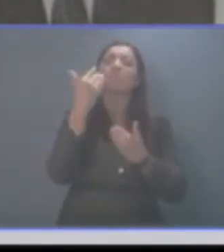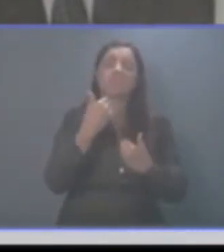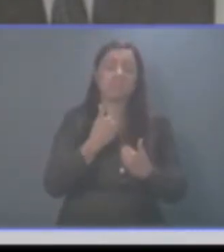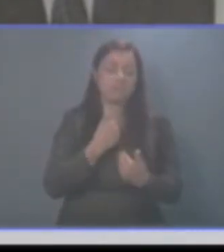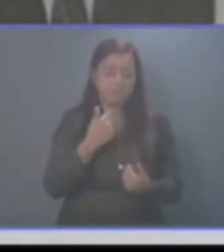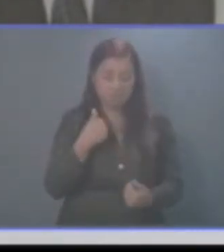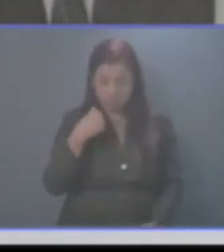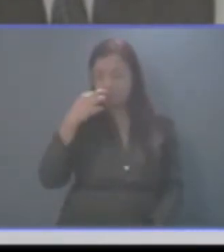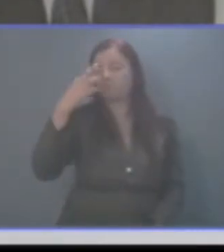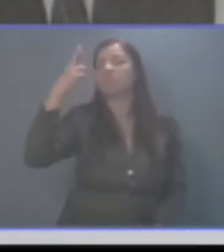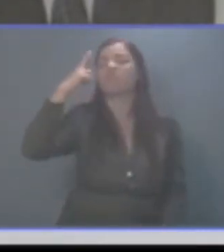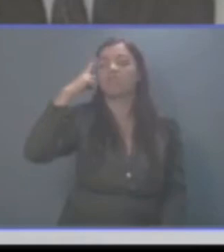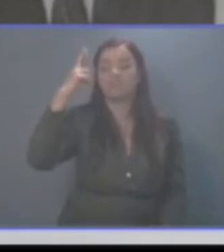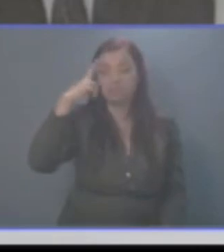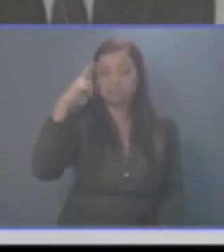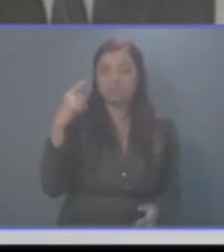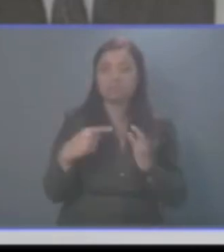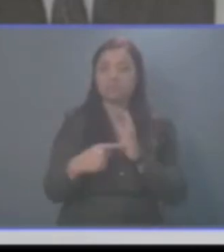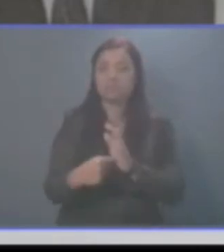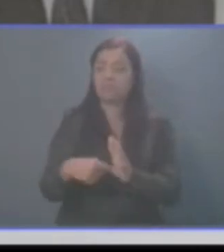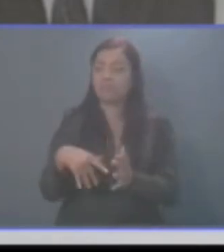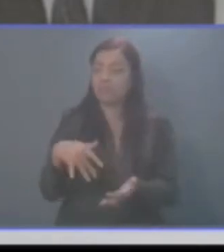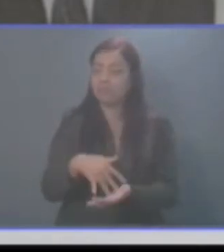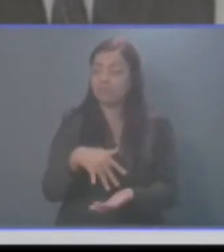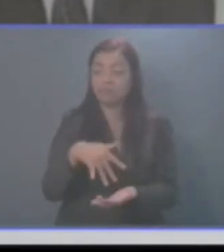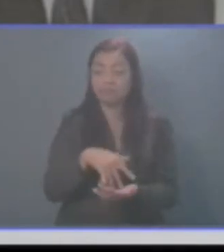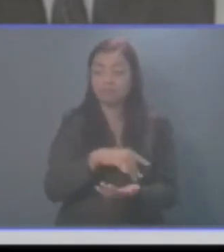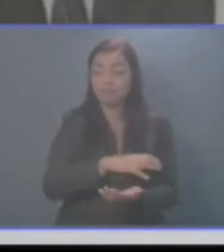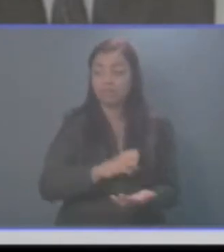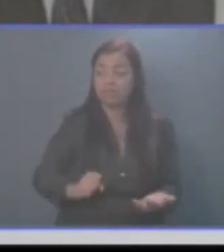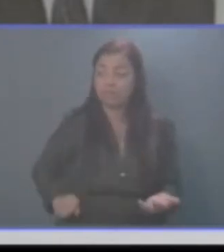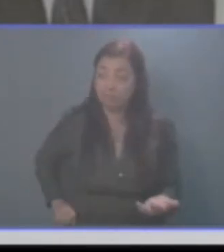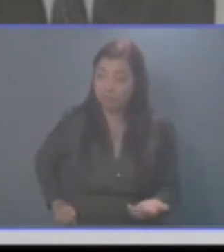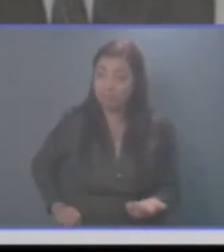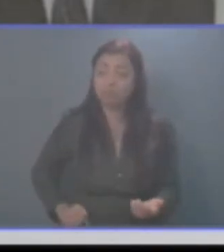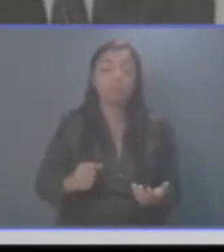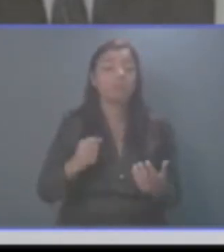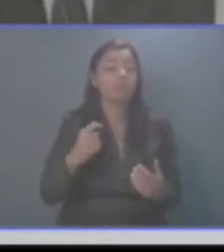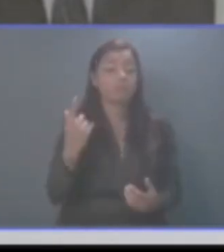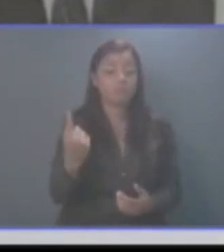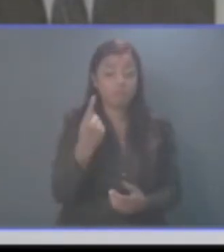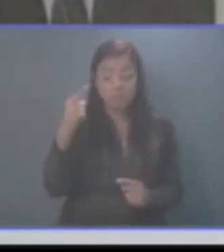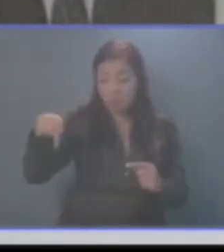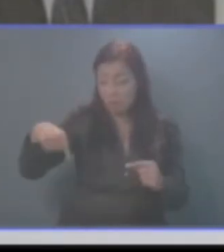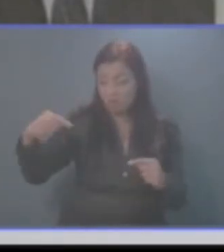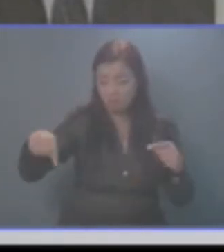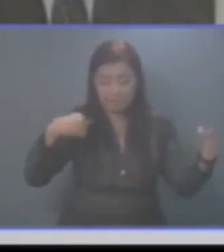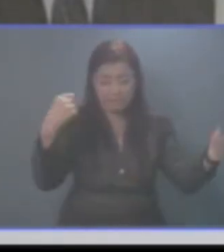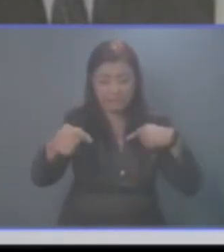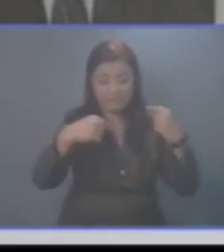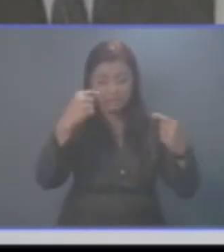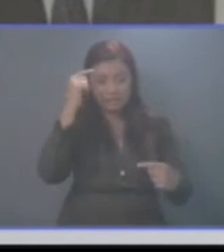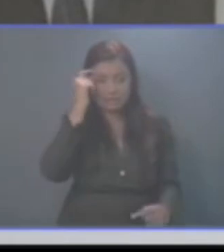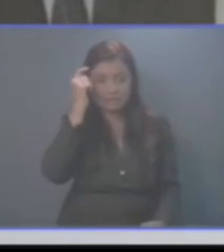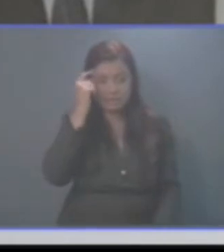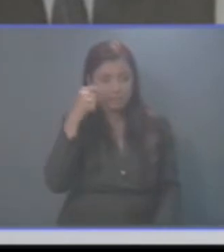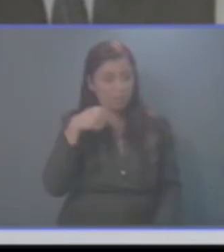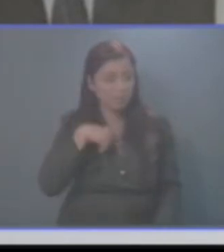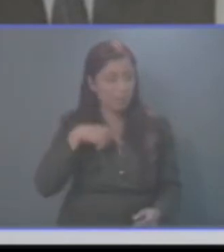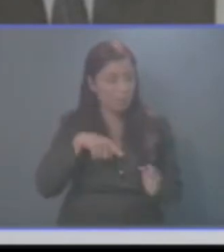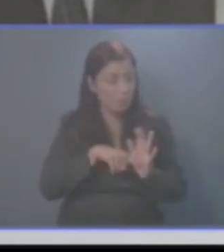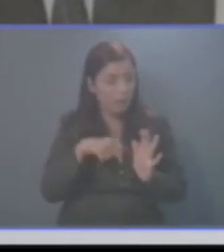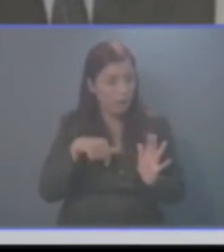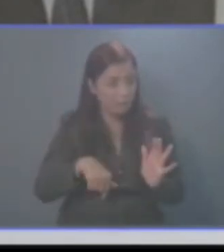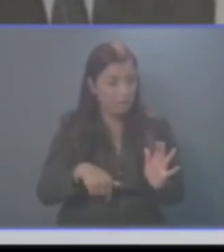dará la razón y que los salvadoreños, muchos de los que hoy me atacan, recapacitarán y se